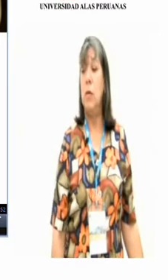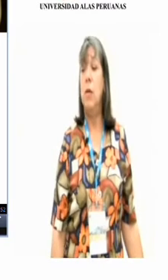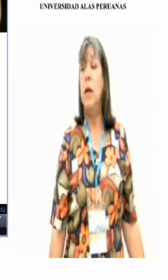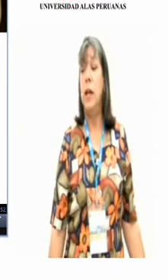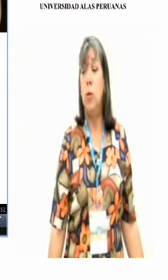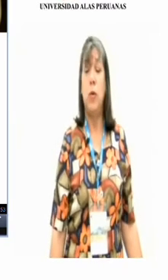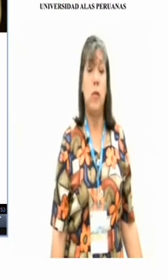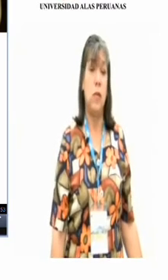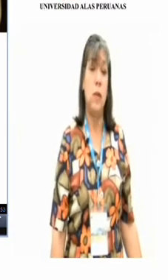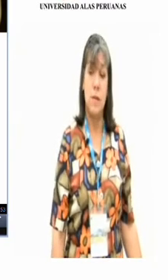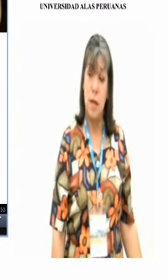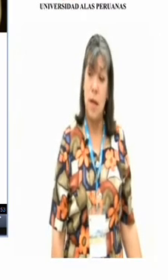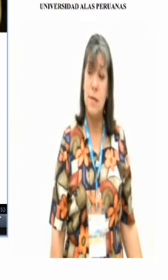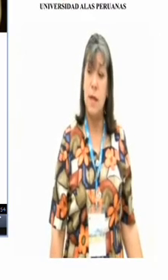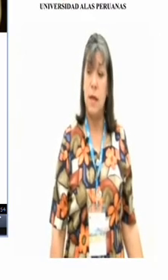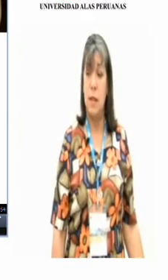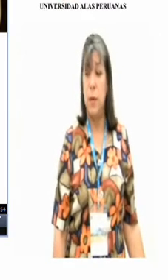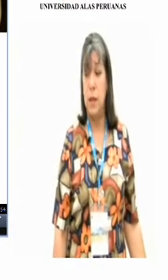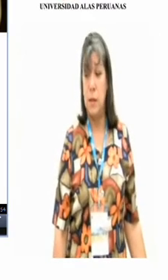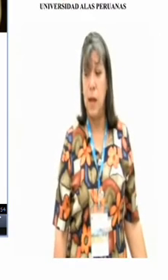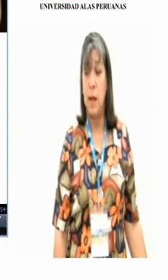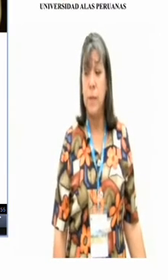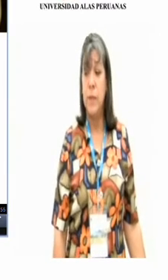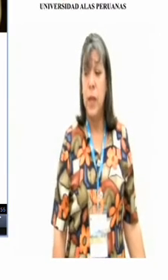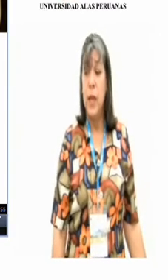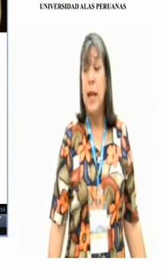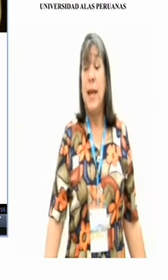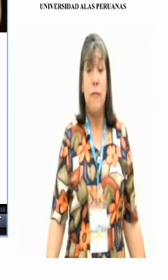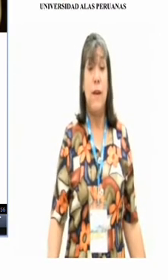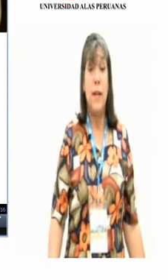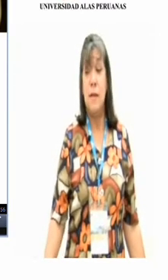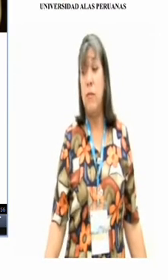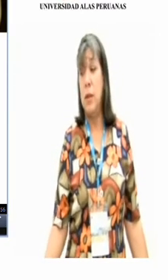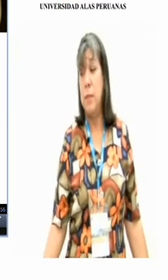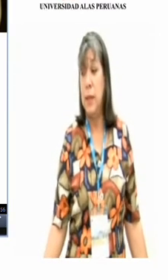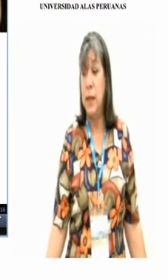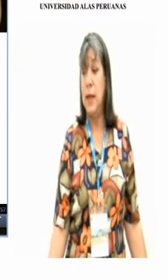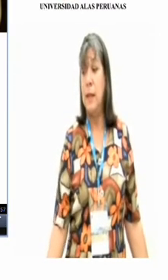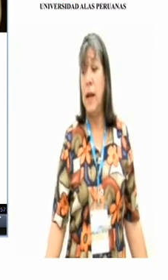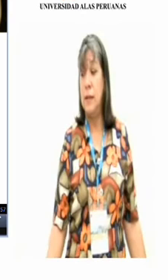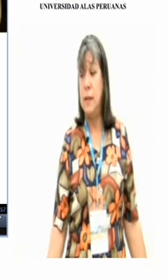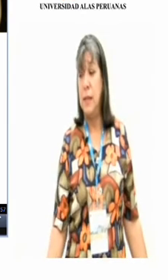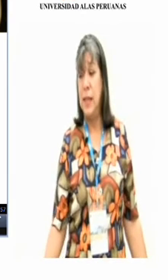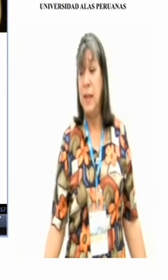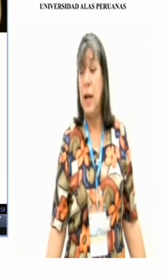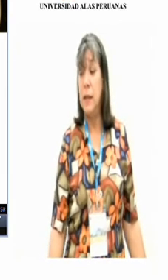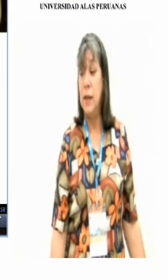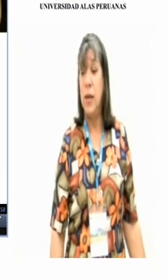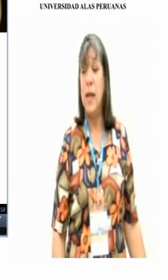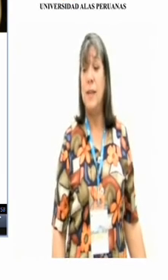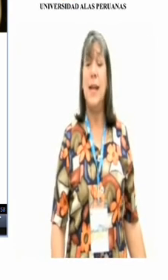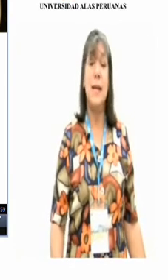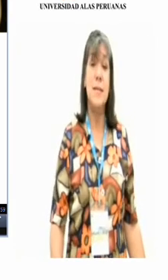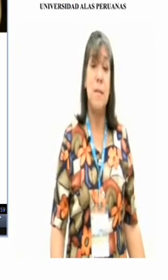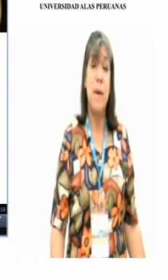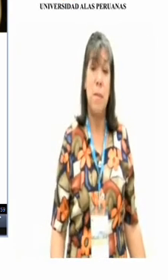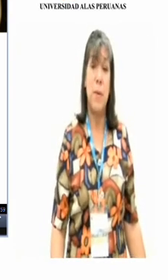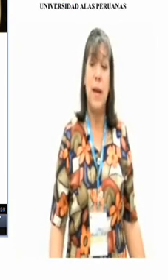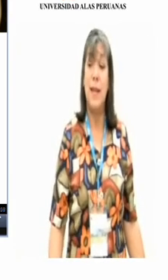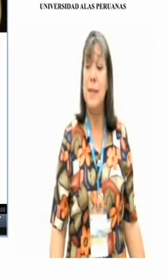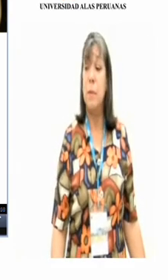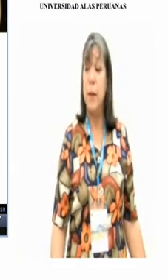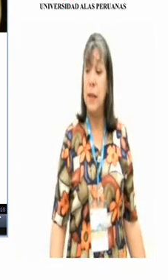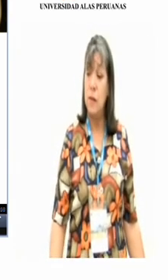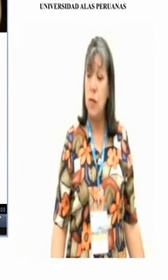más positivos en los procesos de enseñanza y de aprendizaje. La diferencia fundamental entre las